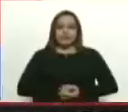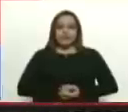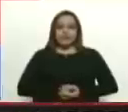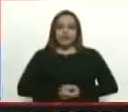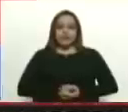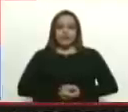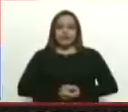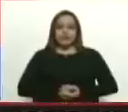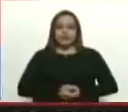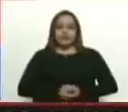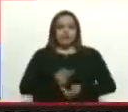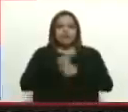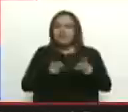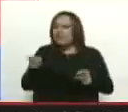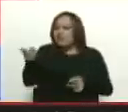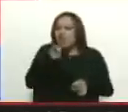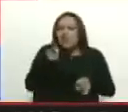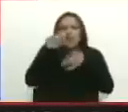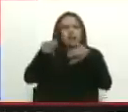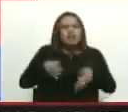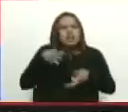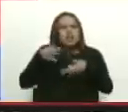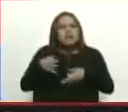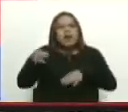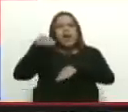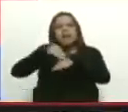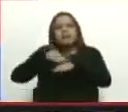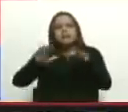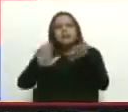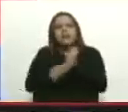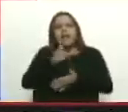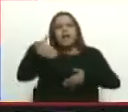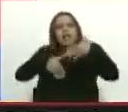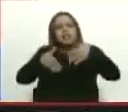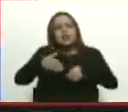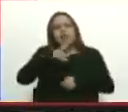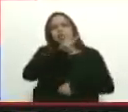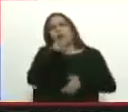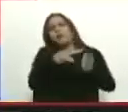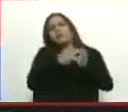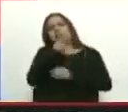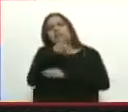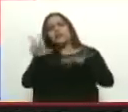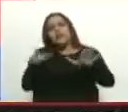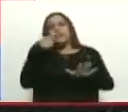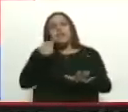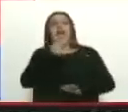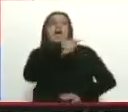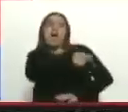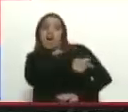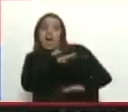ellos han usado siempre esa elección para justificar las agresiones contra